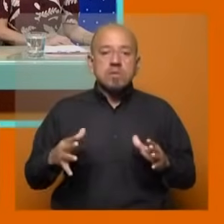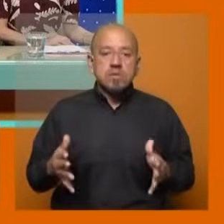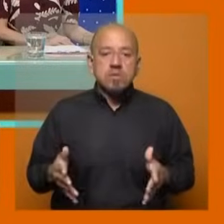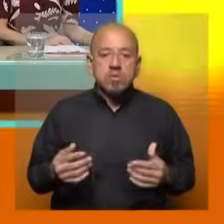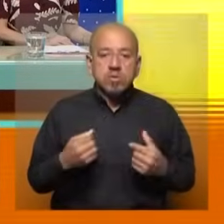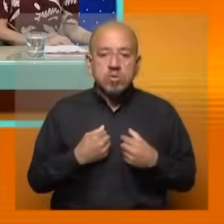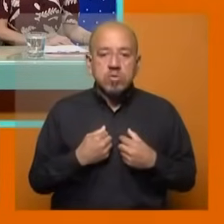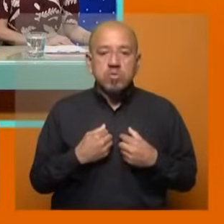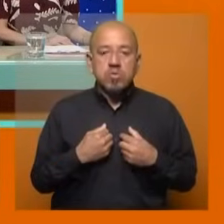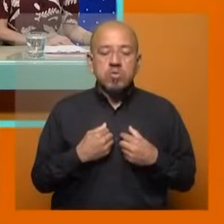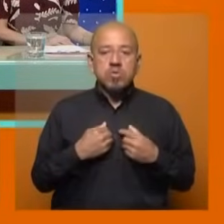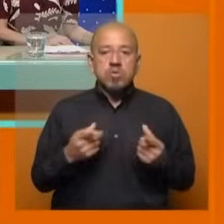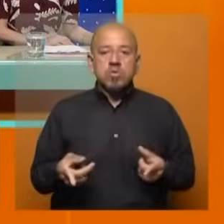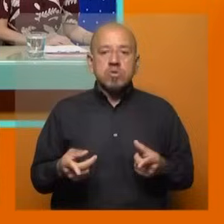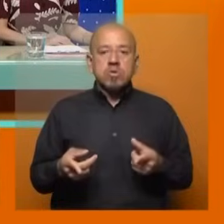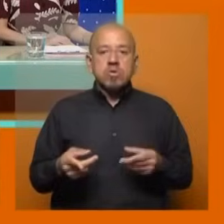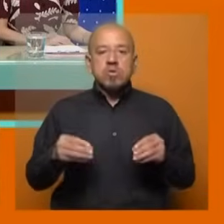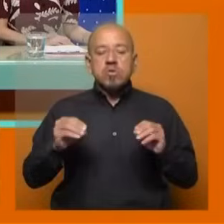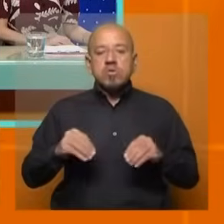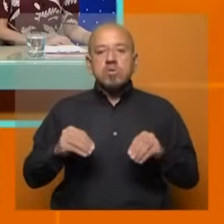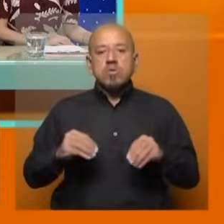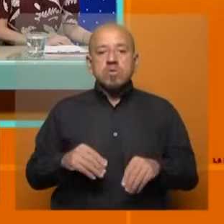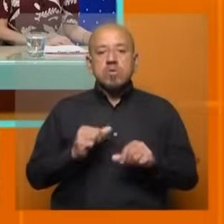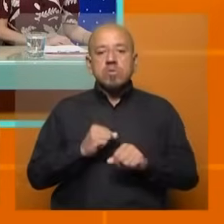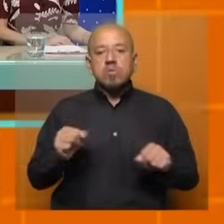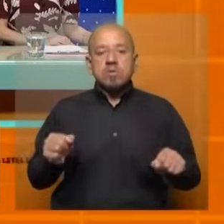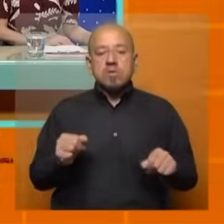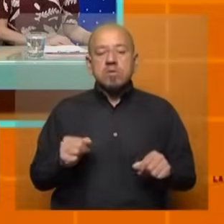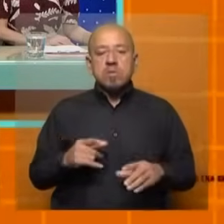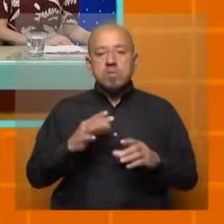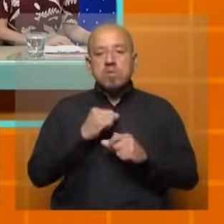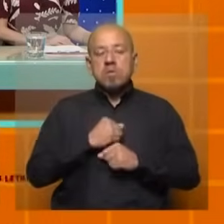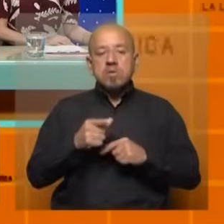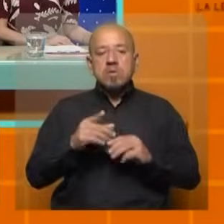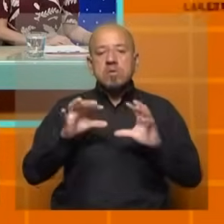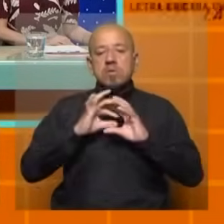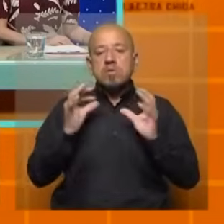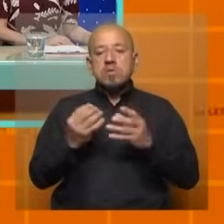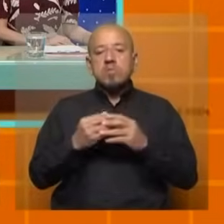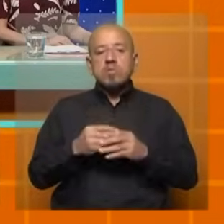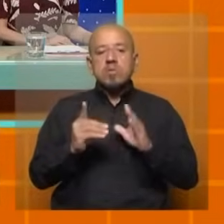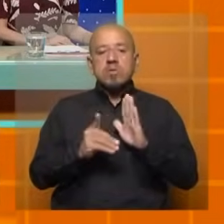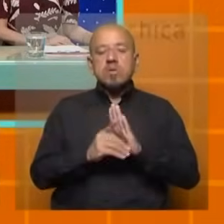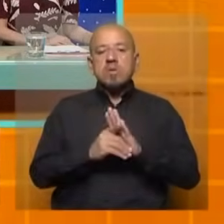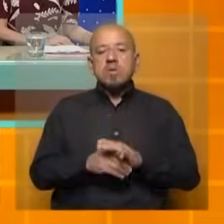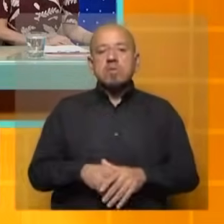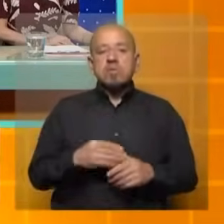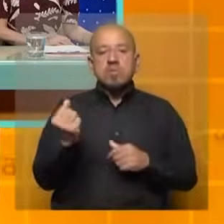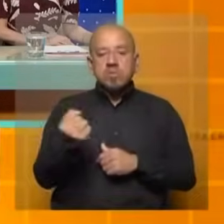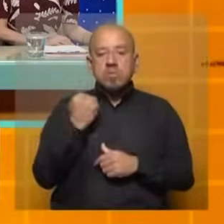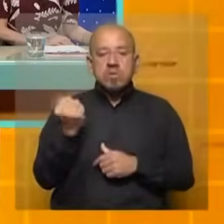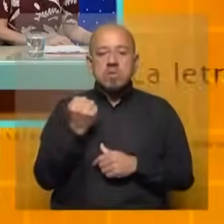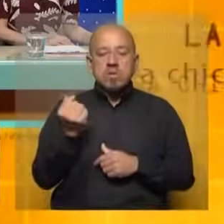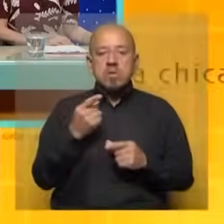yo debilito una pata, se pueda sostener en las demás. El mundo digital es muy importante. Hay una cantidad